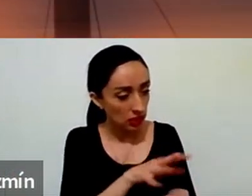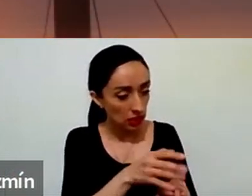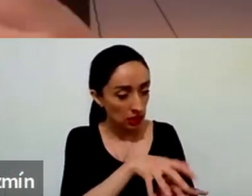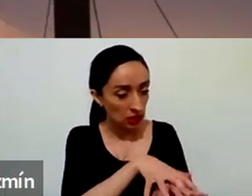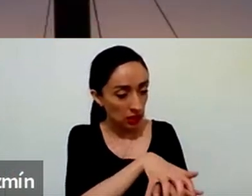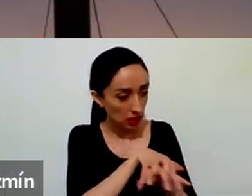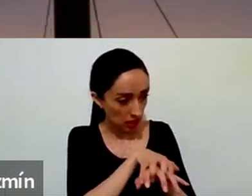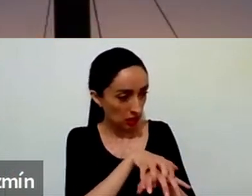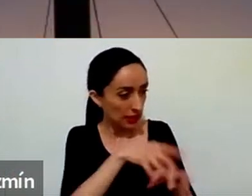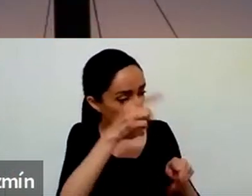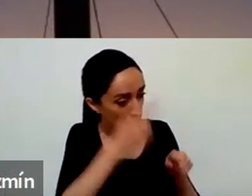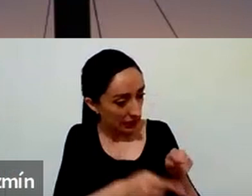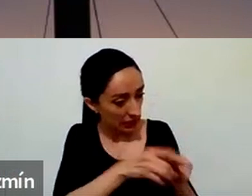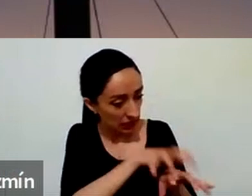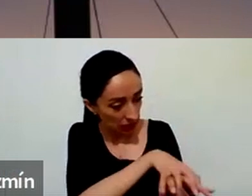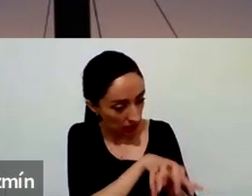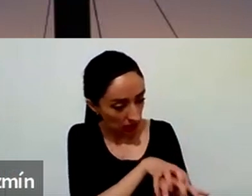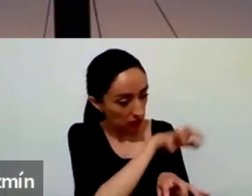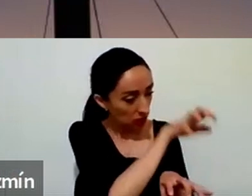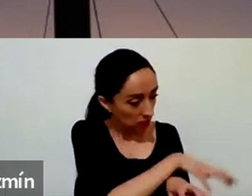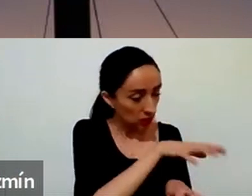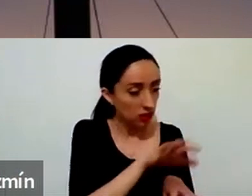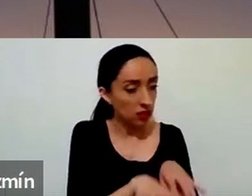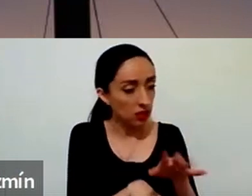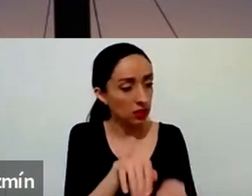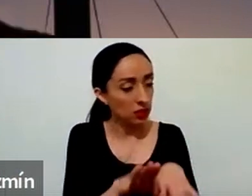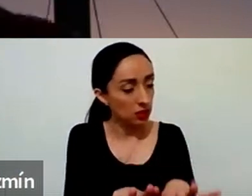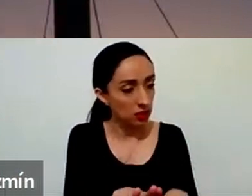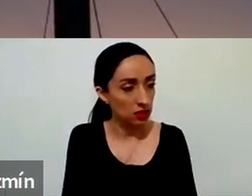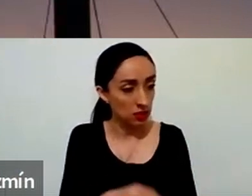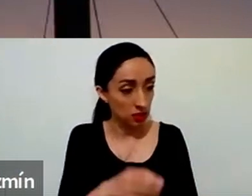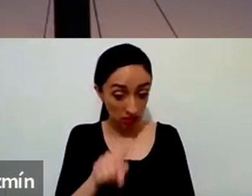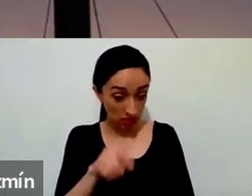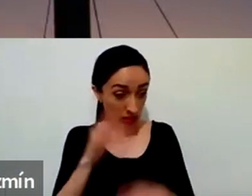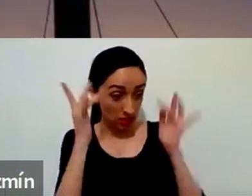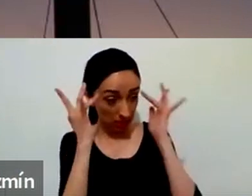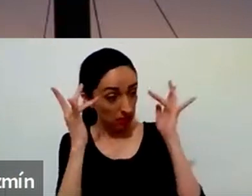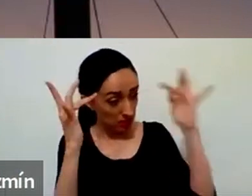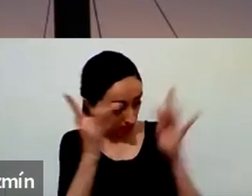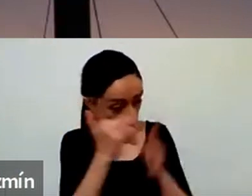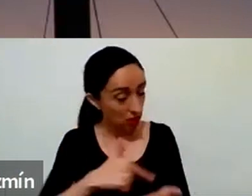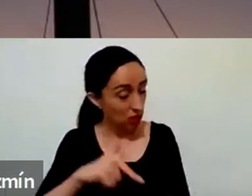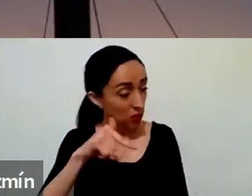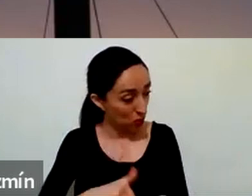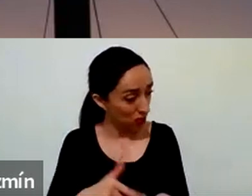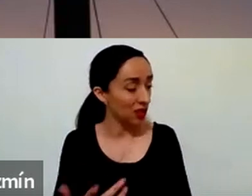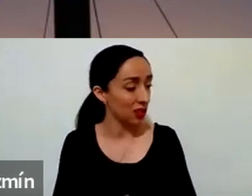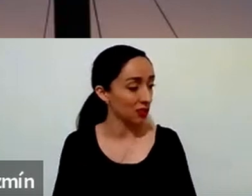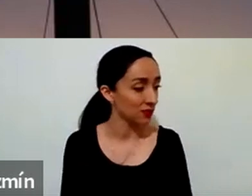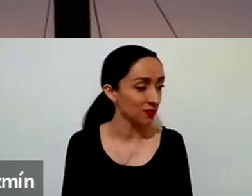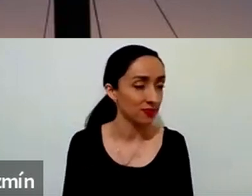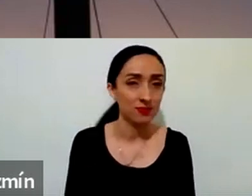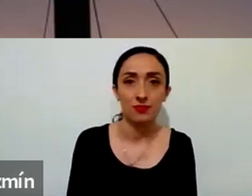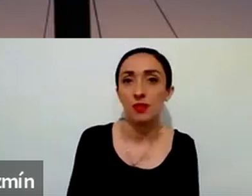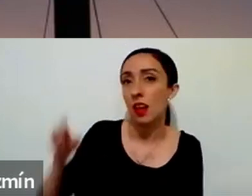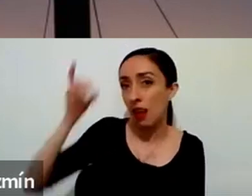Entonces hay una vulnerabilidad asociada con esta acción de estar